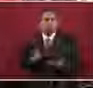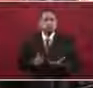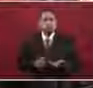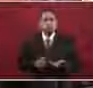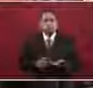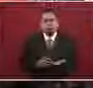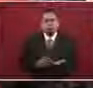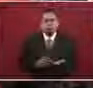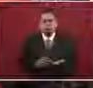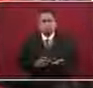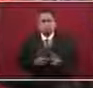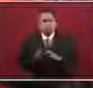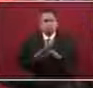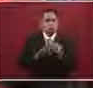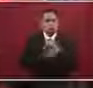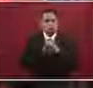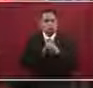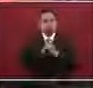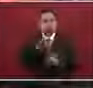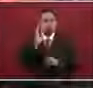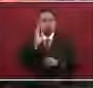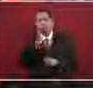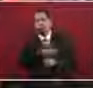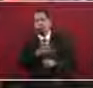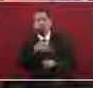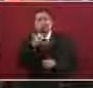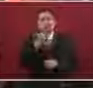como problema,